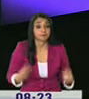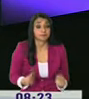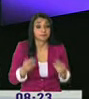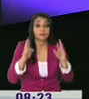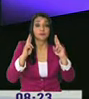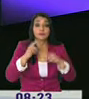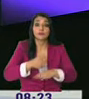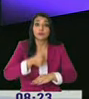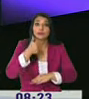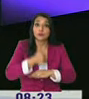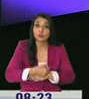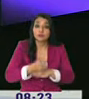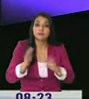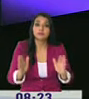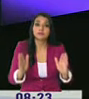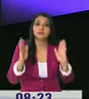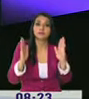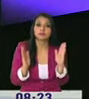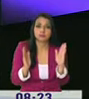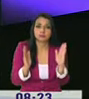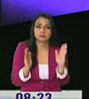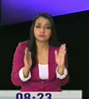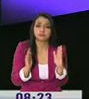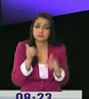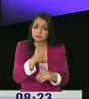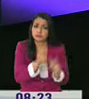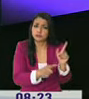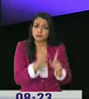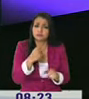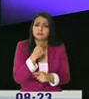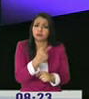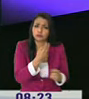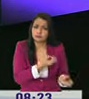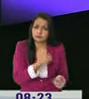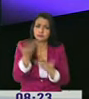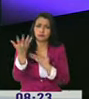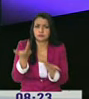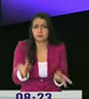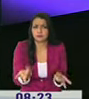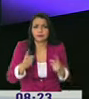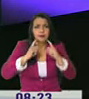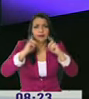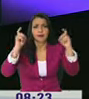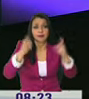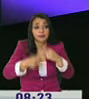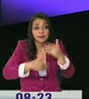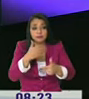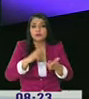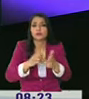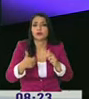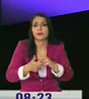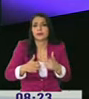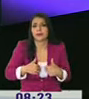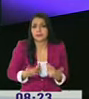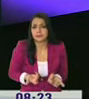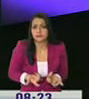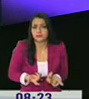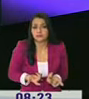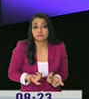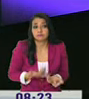las autoridades escuchen este, que es el clamor de la ciudadanía. Luego, el por qué hay los problemas cuando se toma